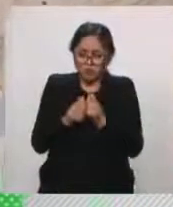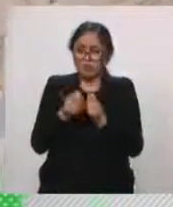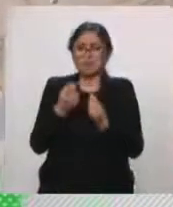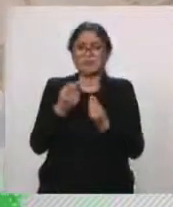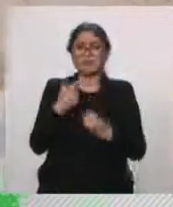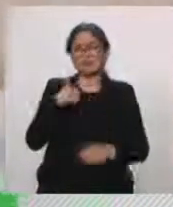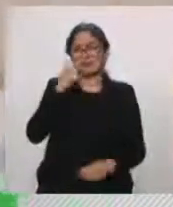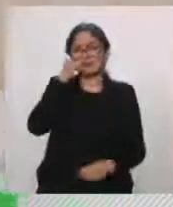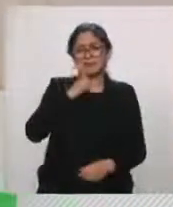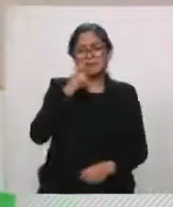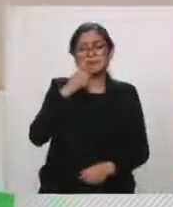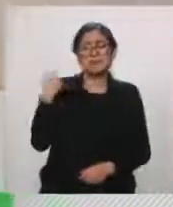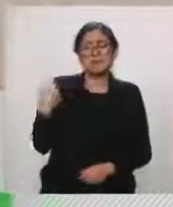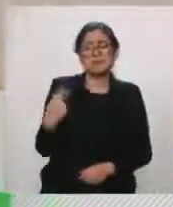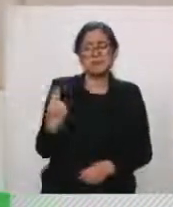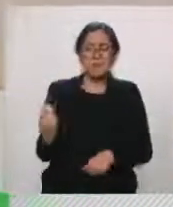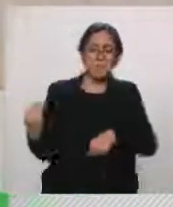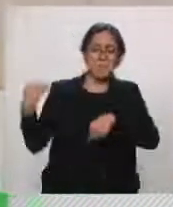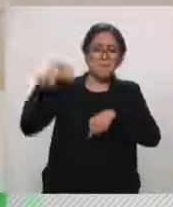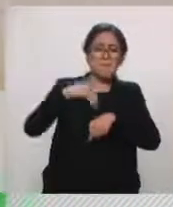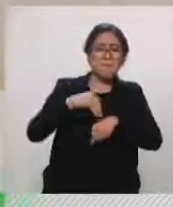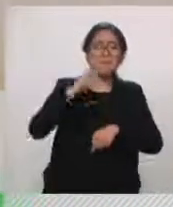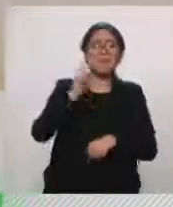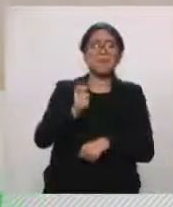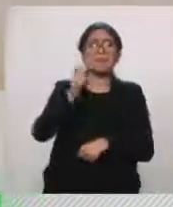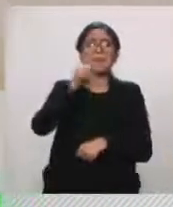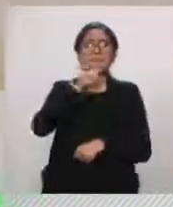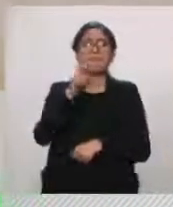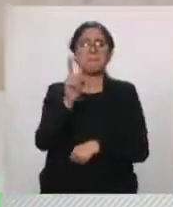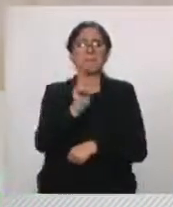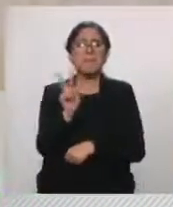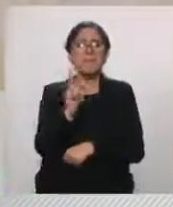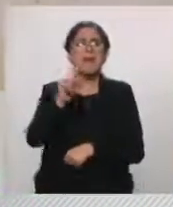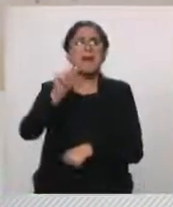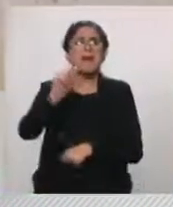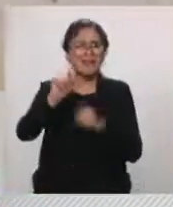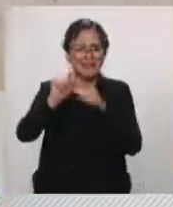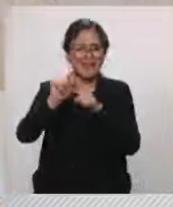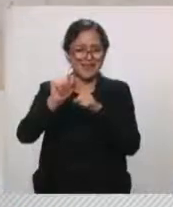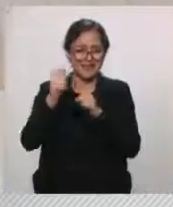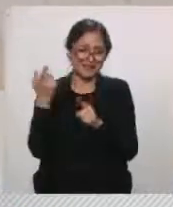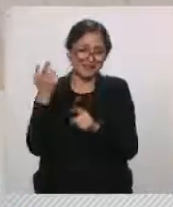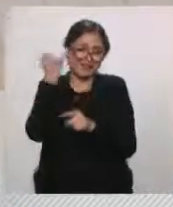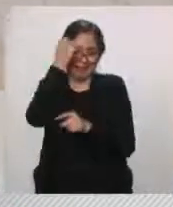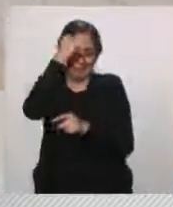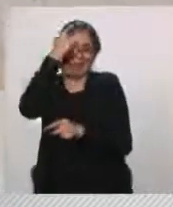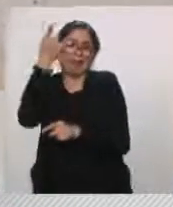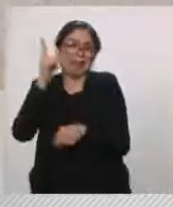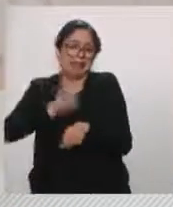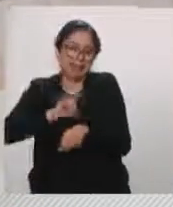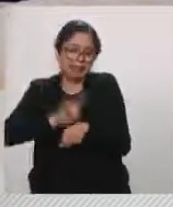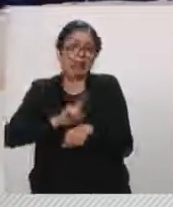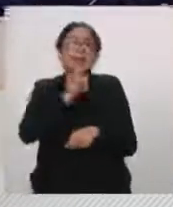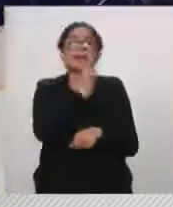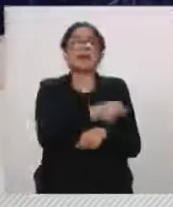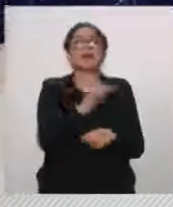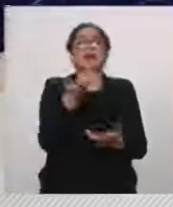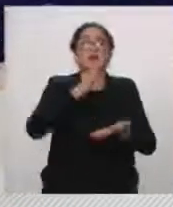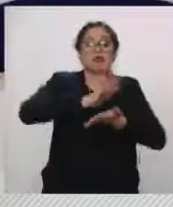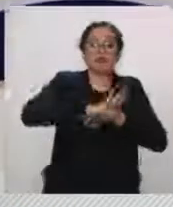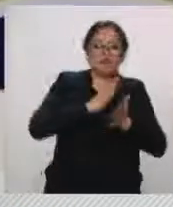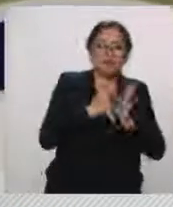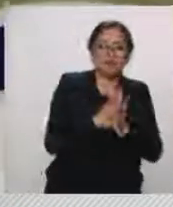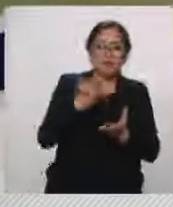lo hemos llamado la vitamina T, taco, tlayuda, ¿no? Tortilla, torta de